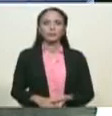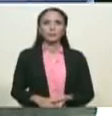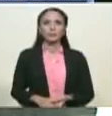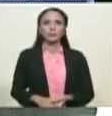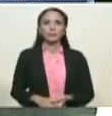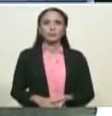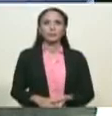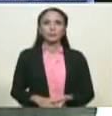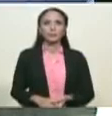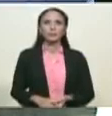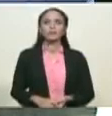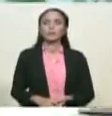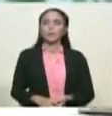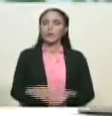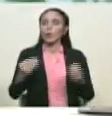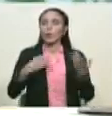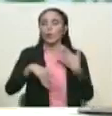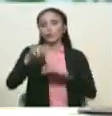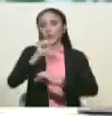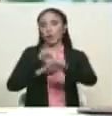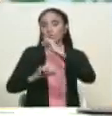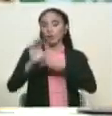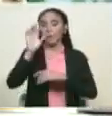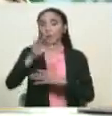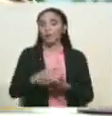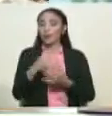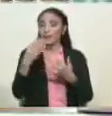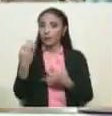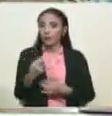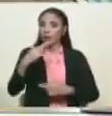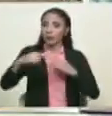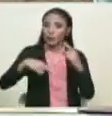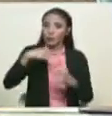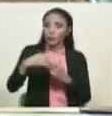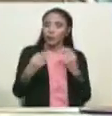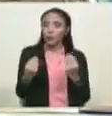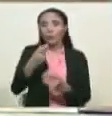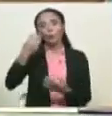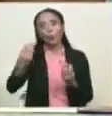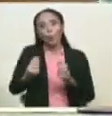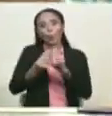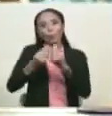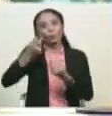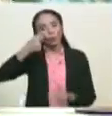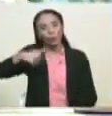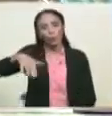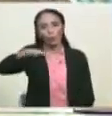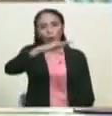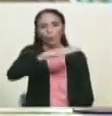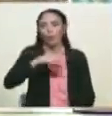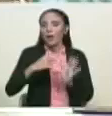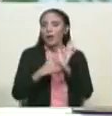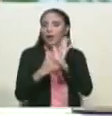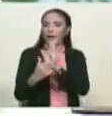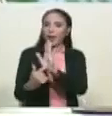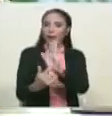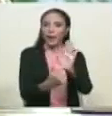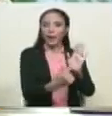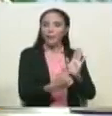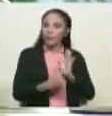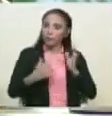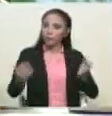Pero la vanguardia verdadera, cuando es revolucionaria, lleva a un pueblo con su ejemplo a los